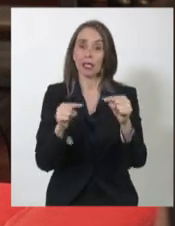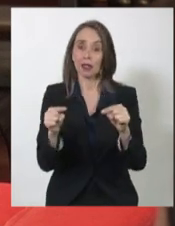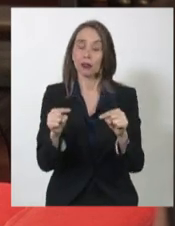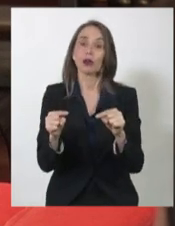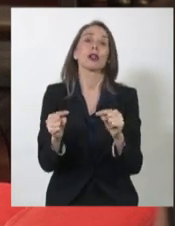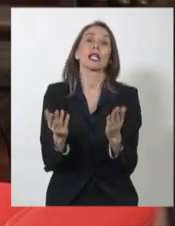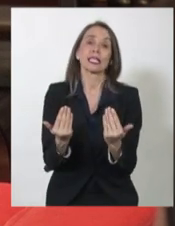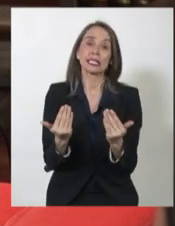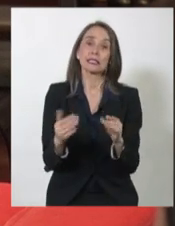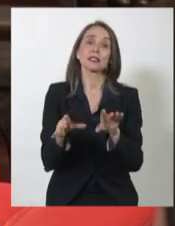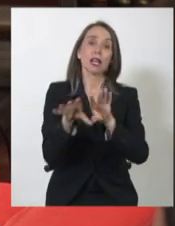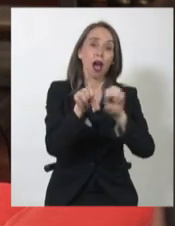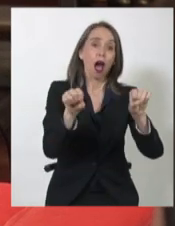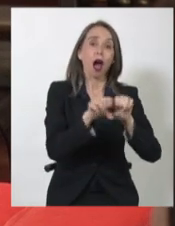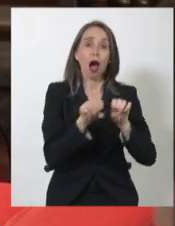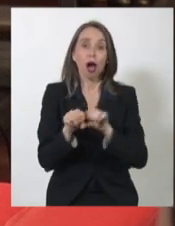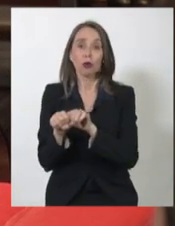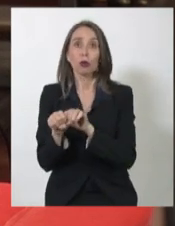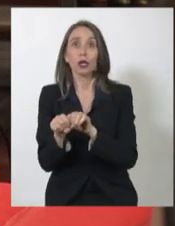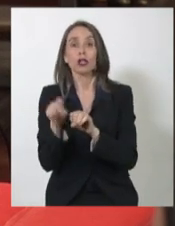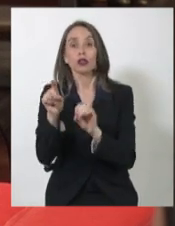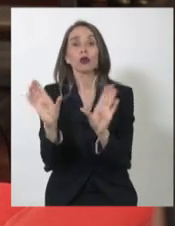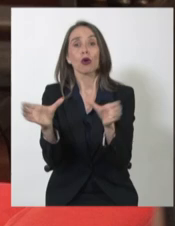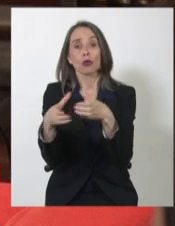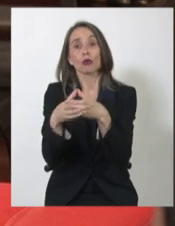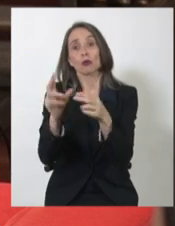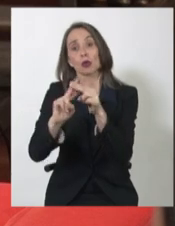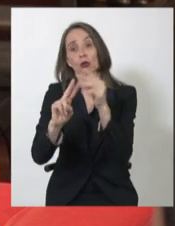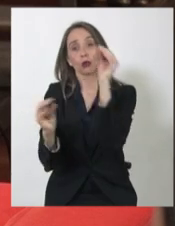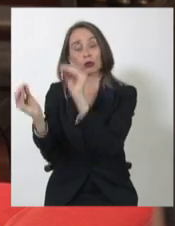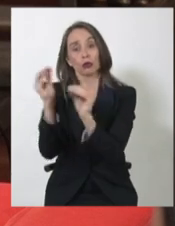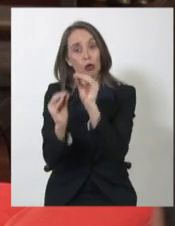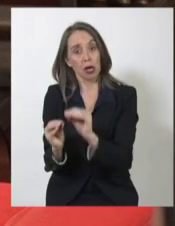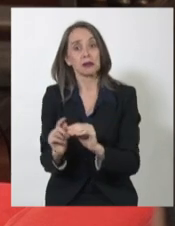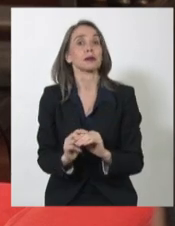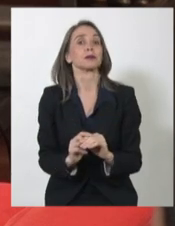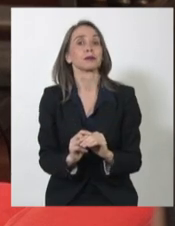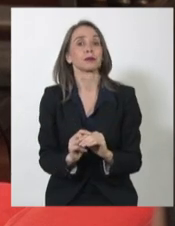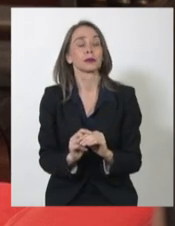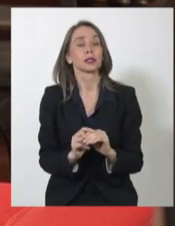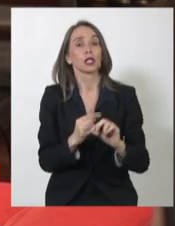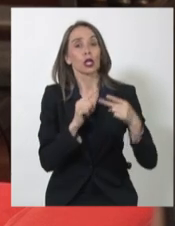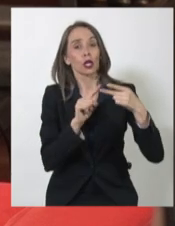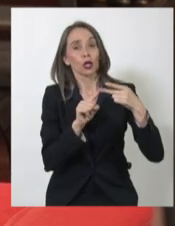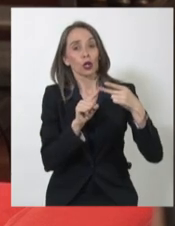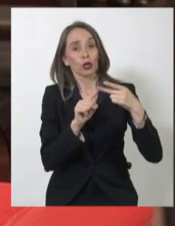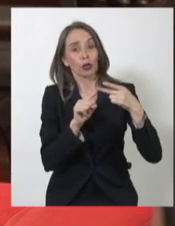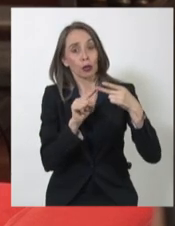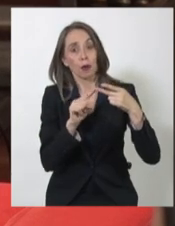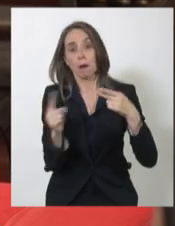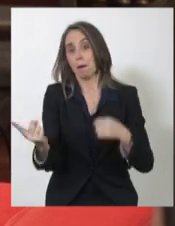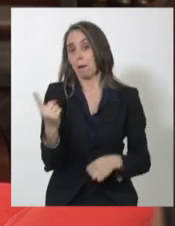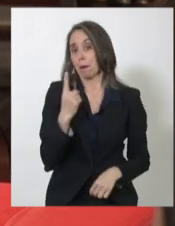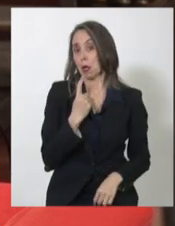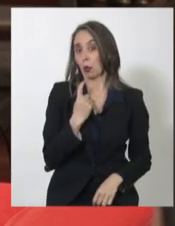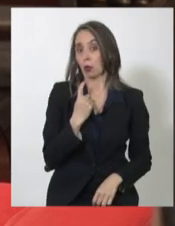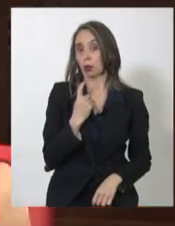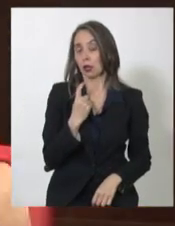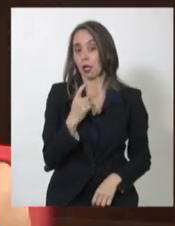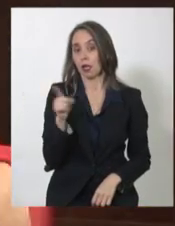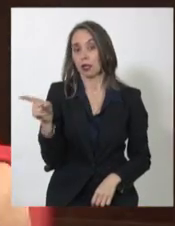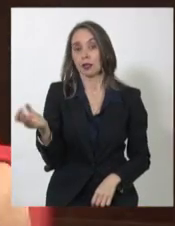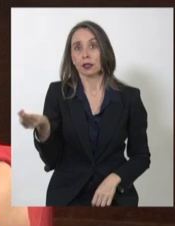de acuerdo la convención. Y la otra pregunta en cuanto a lo